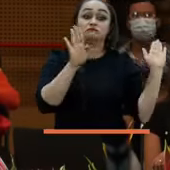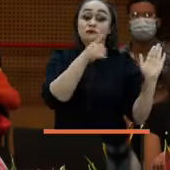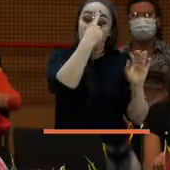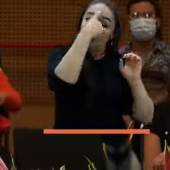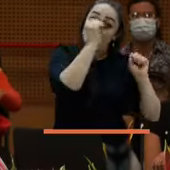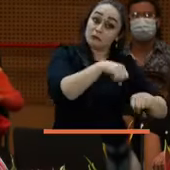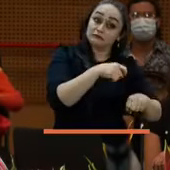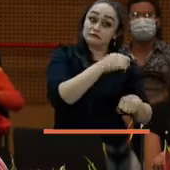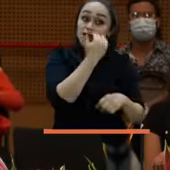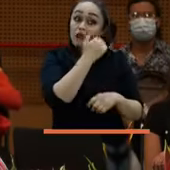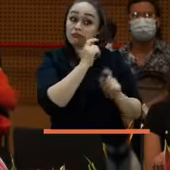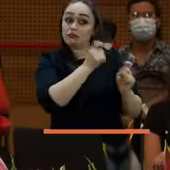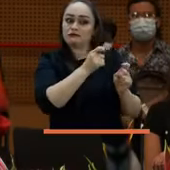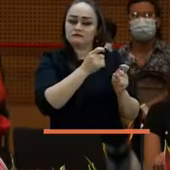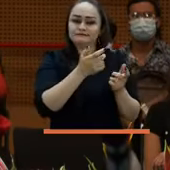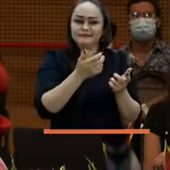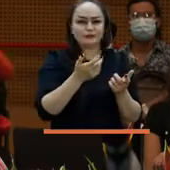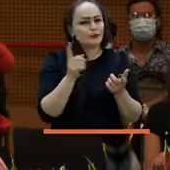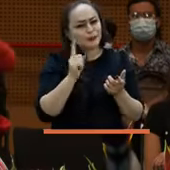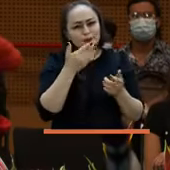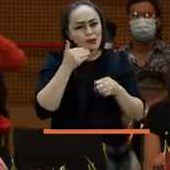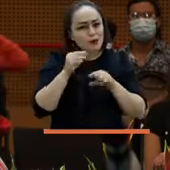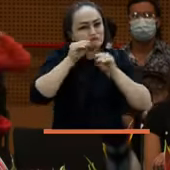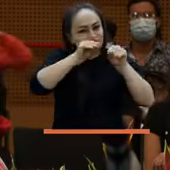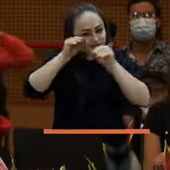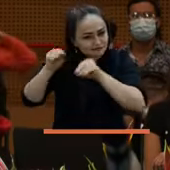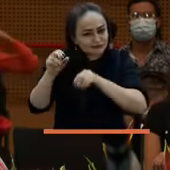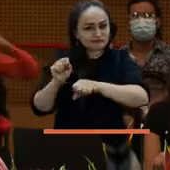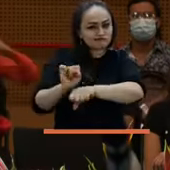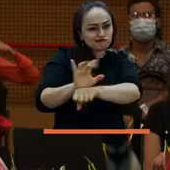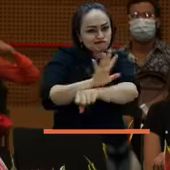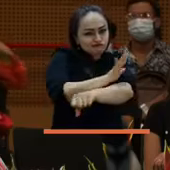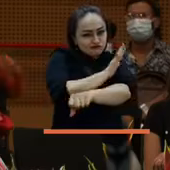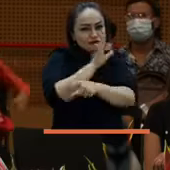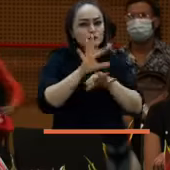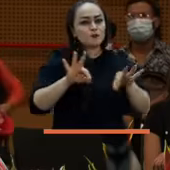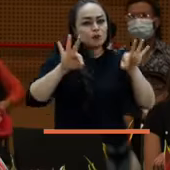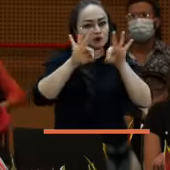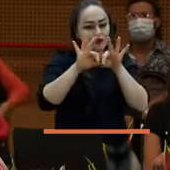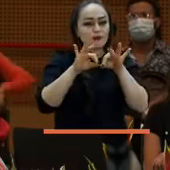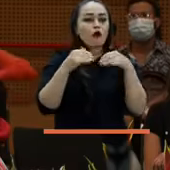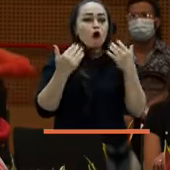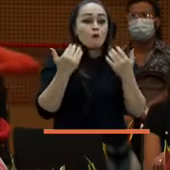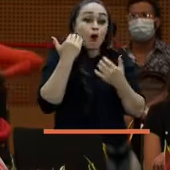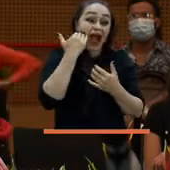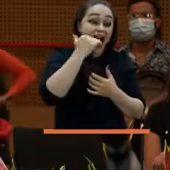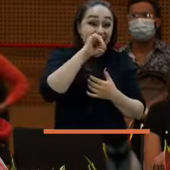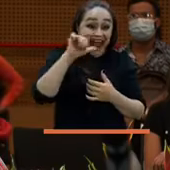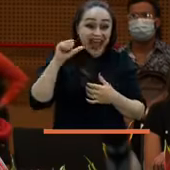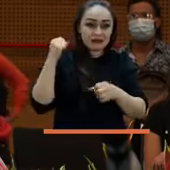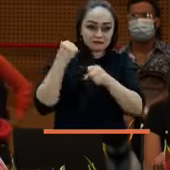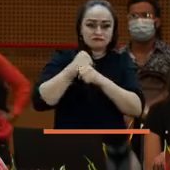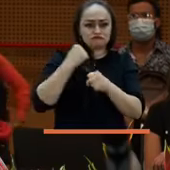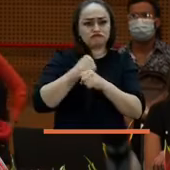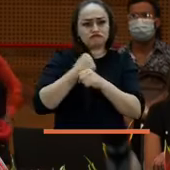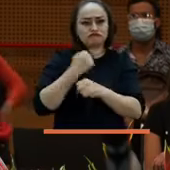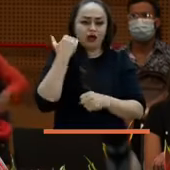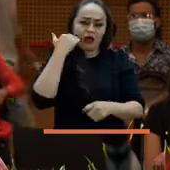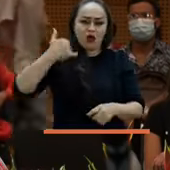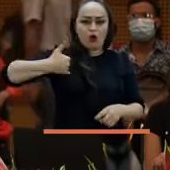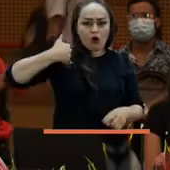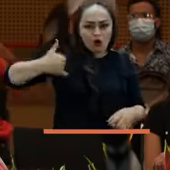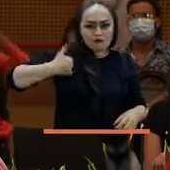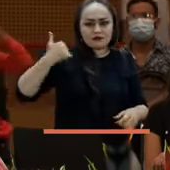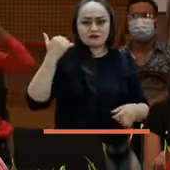empezamos por procesos de capacitación sensibilización en el que nos encontramos que las mismas mujeres empleadas jóvenes y